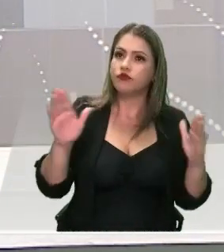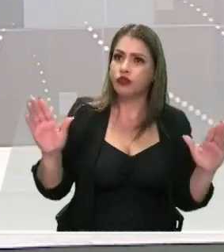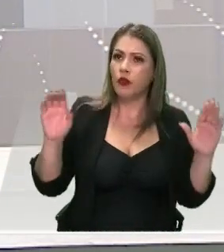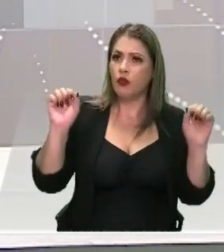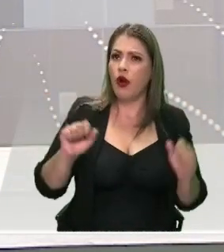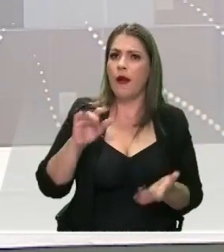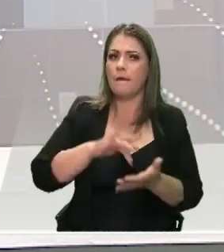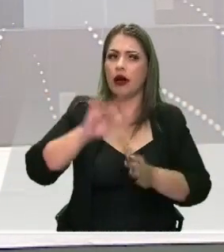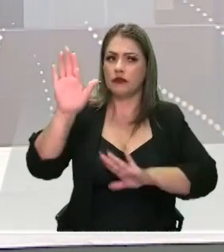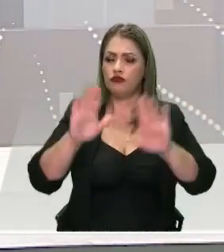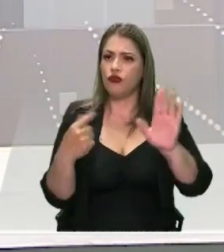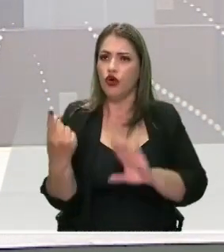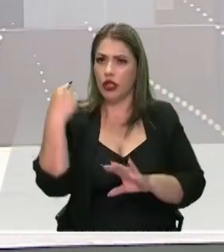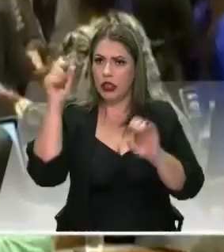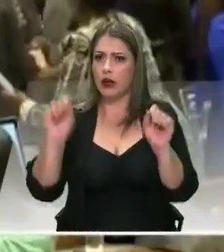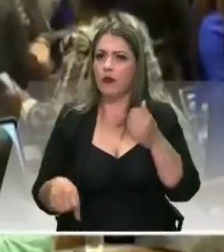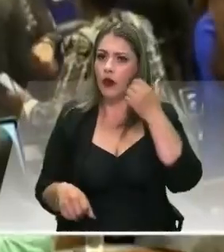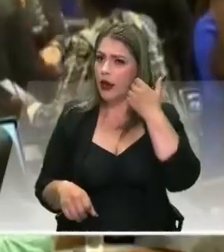participar en política.